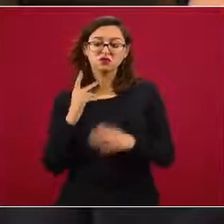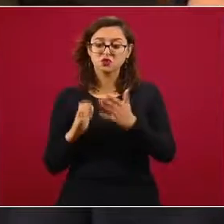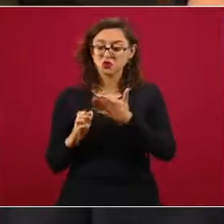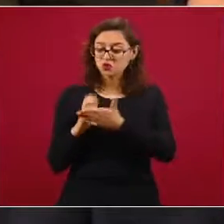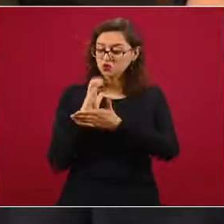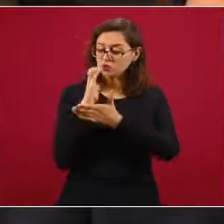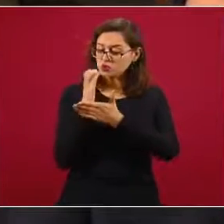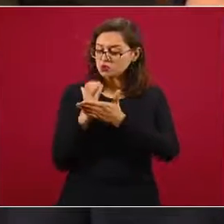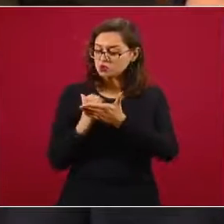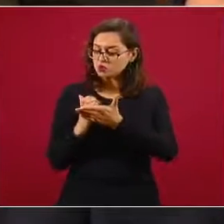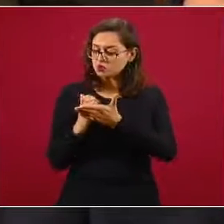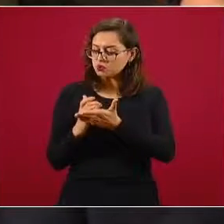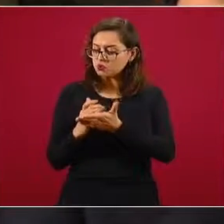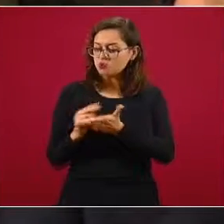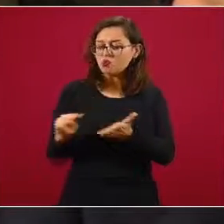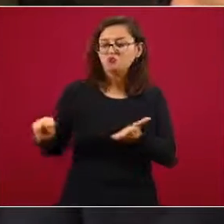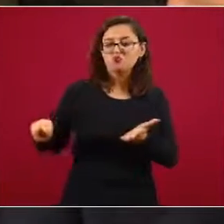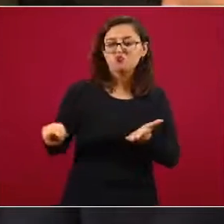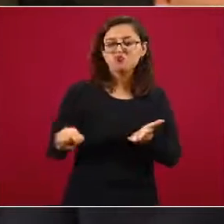para que una empresa